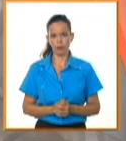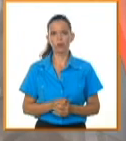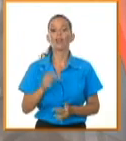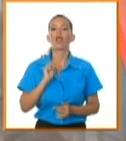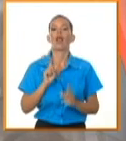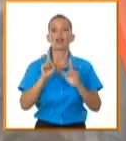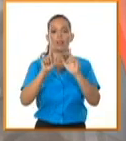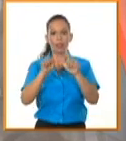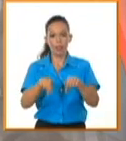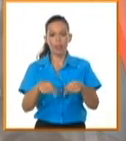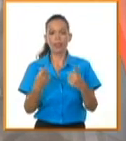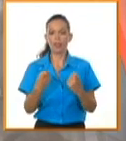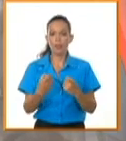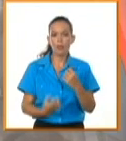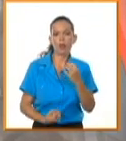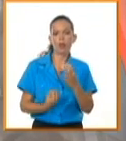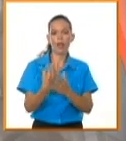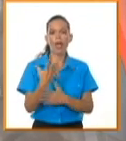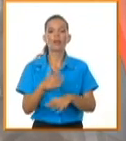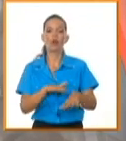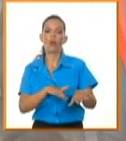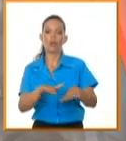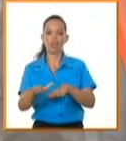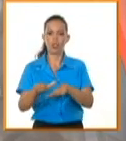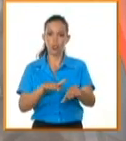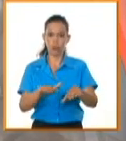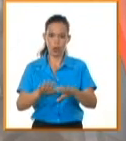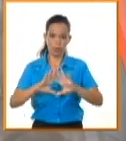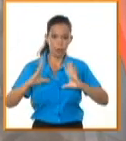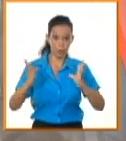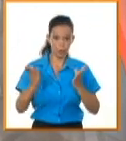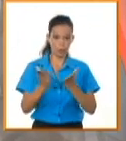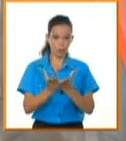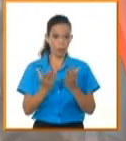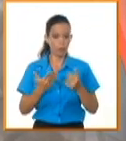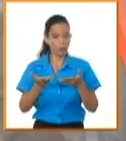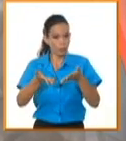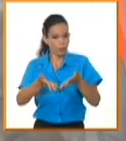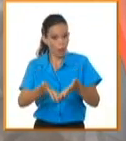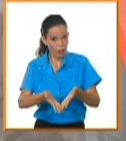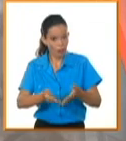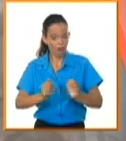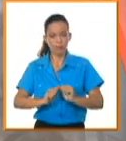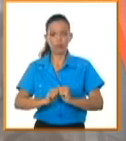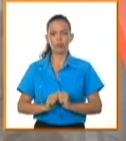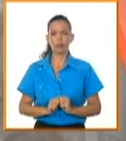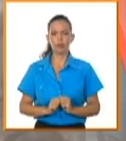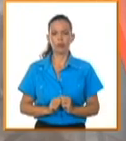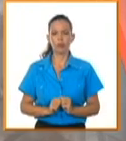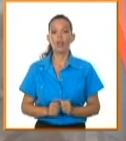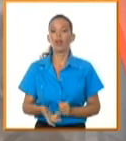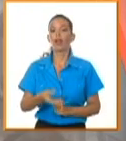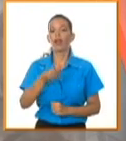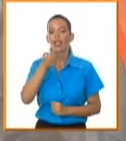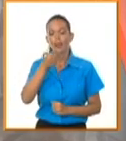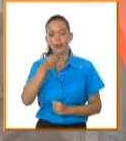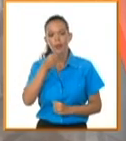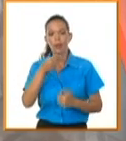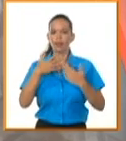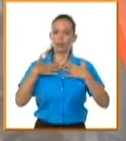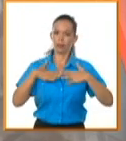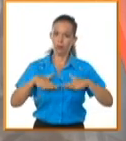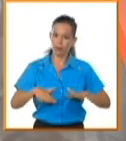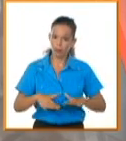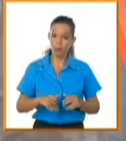que crear y le estamos creando las condiciones en la sucursal que ella tiene su cuenta para que con la celeridad con la